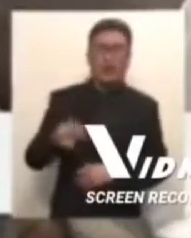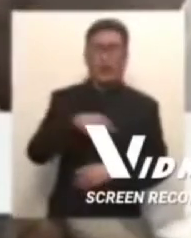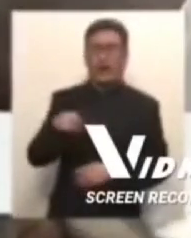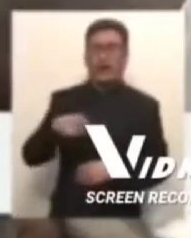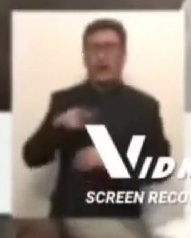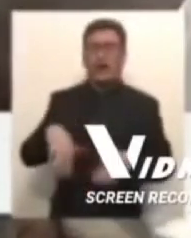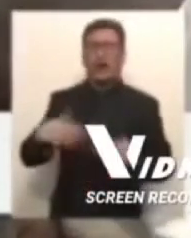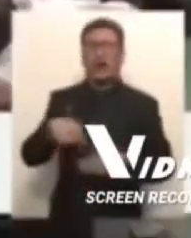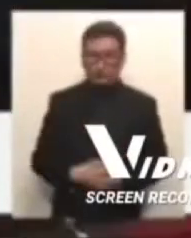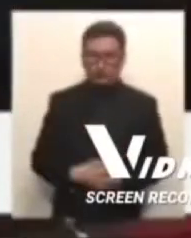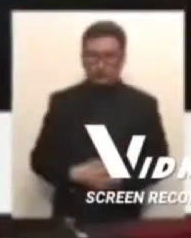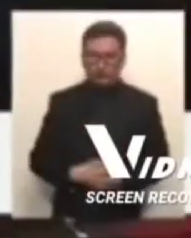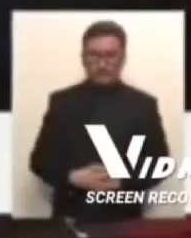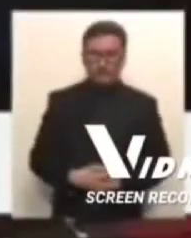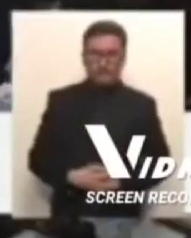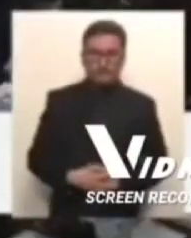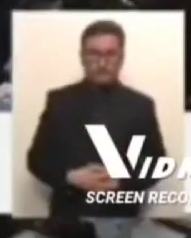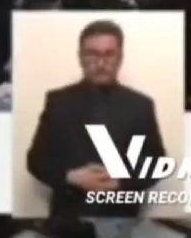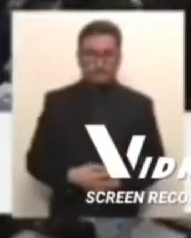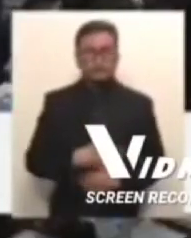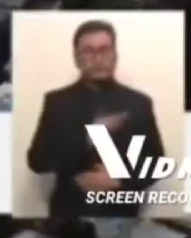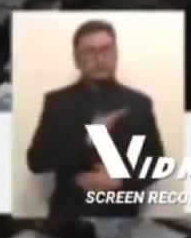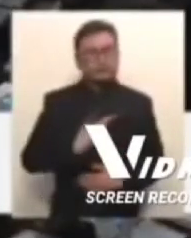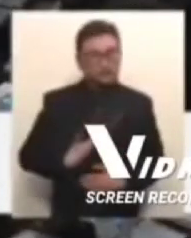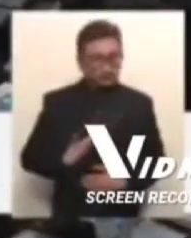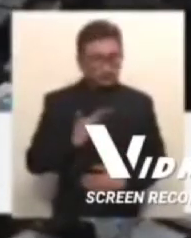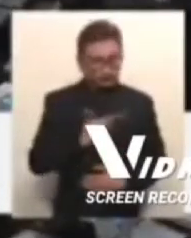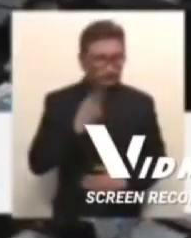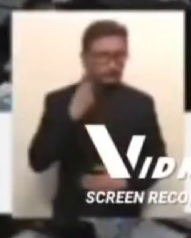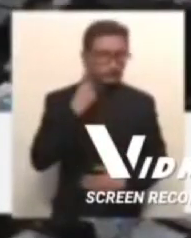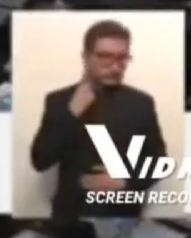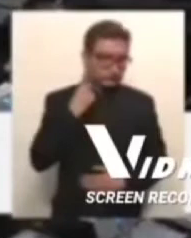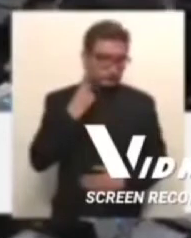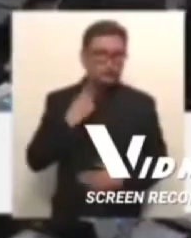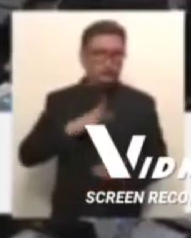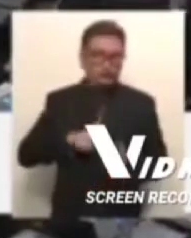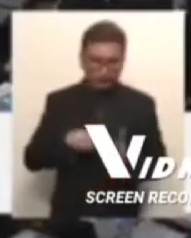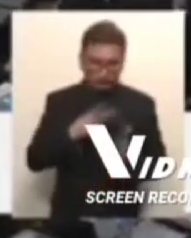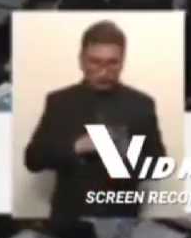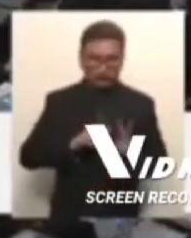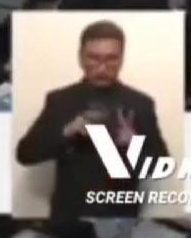en las curules. Diputada presidenta,